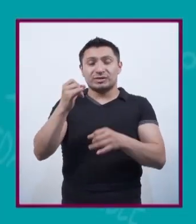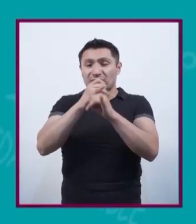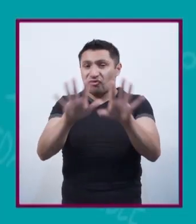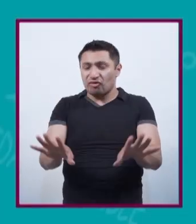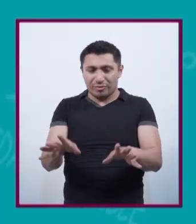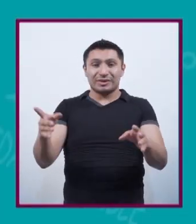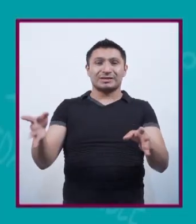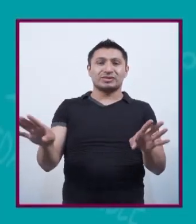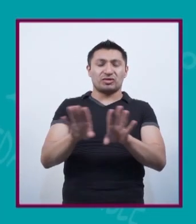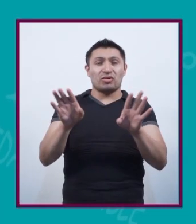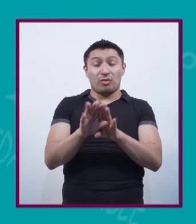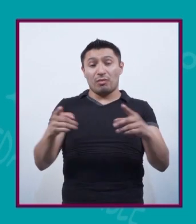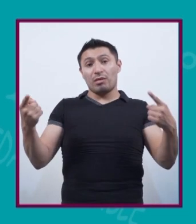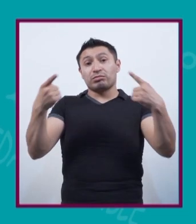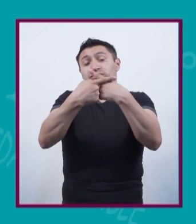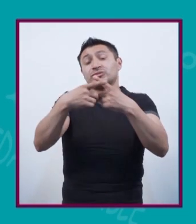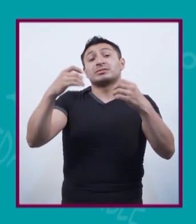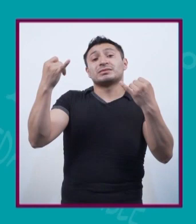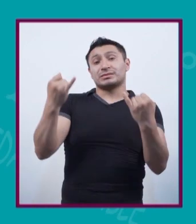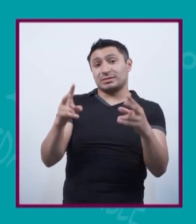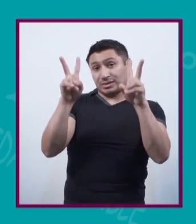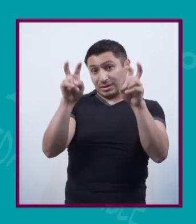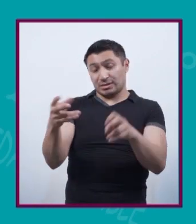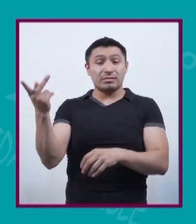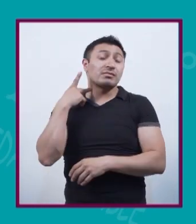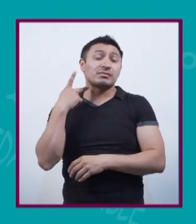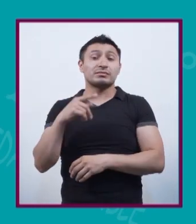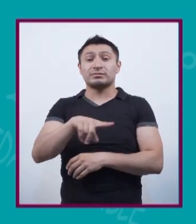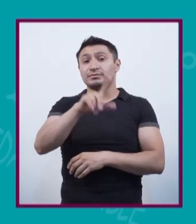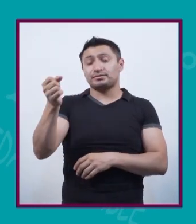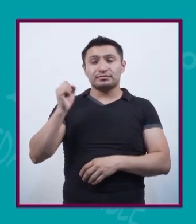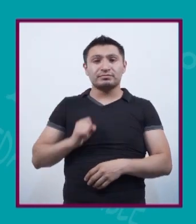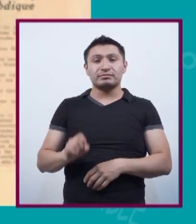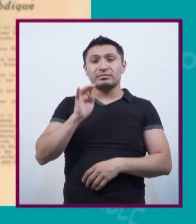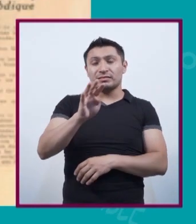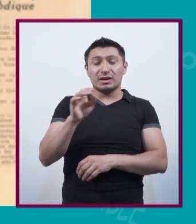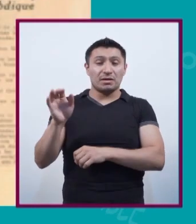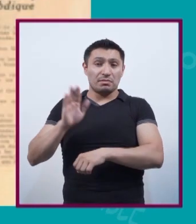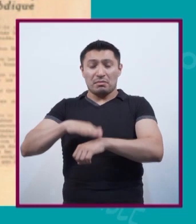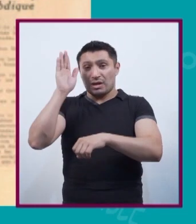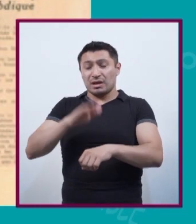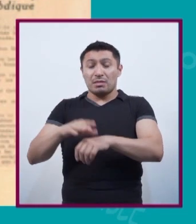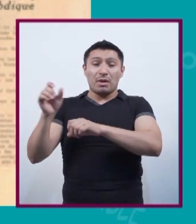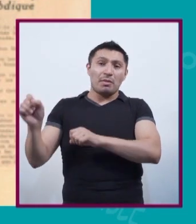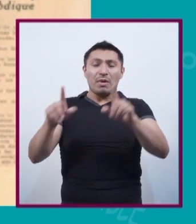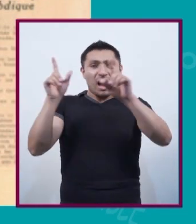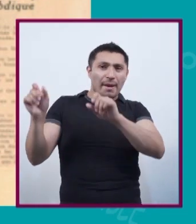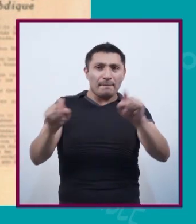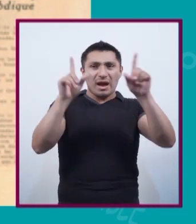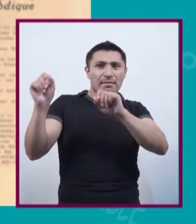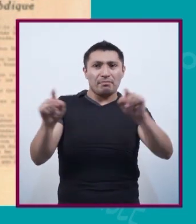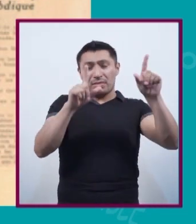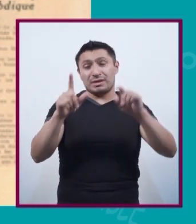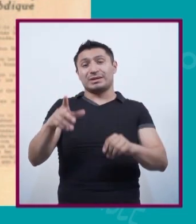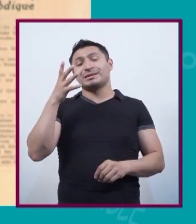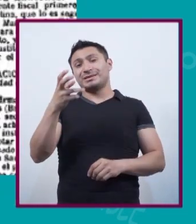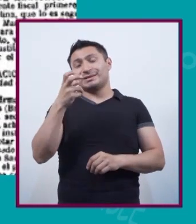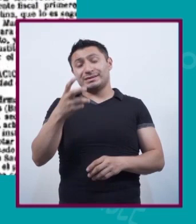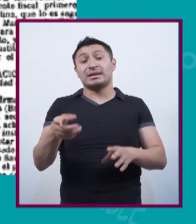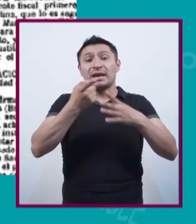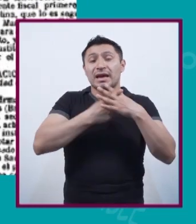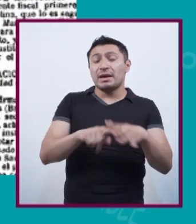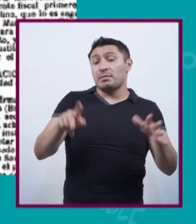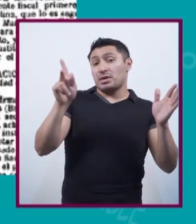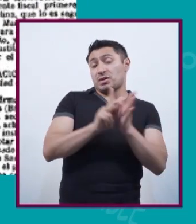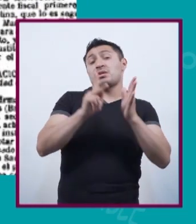y política. En el siglo XIX, más gacetas se fueron publicando y más a menudo, resultando aquí el origen de los diarios